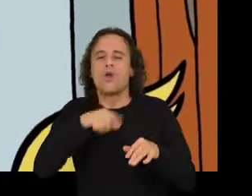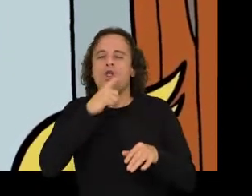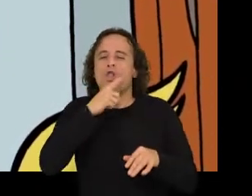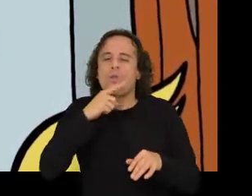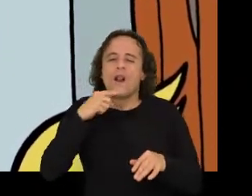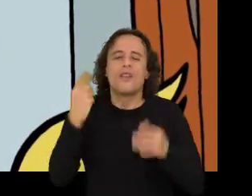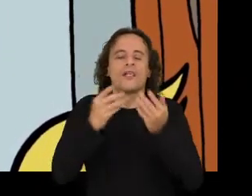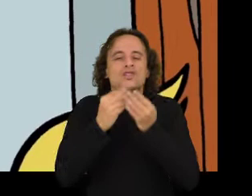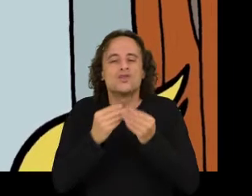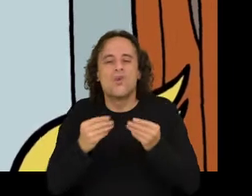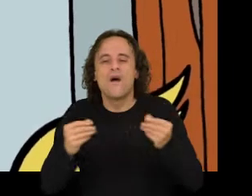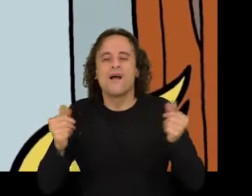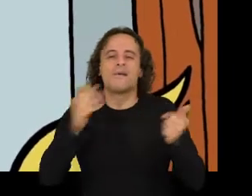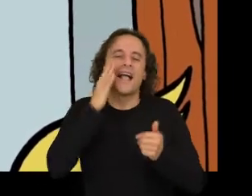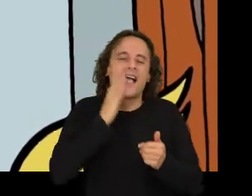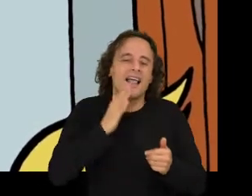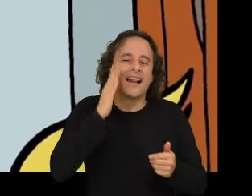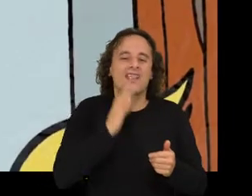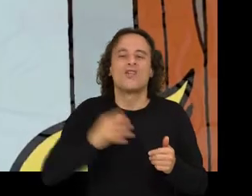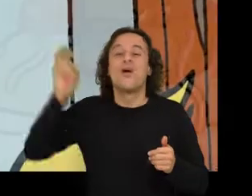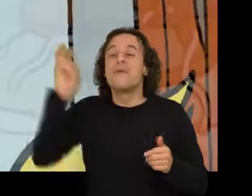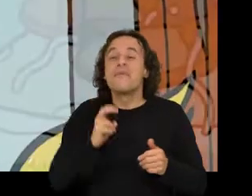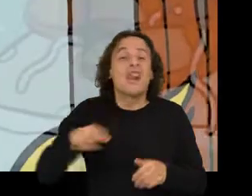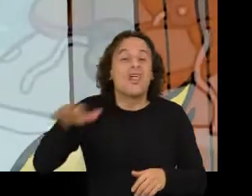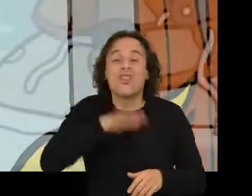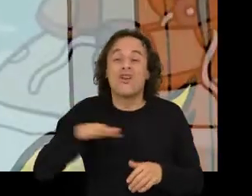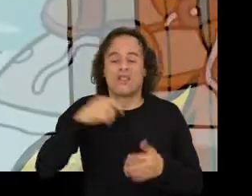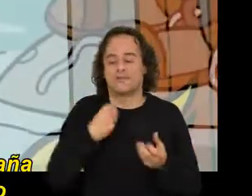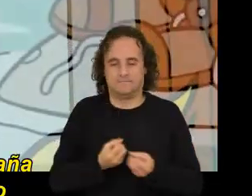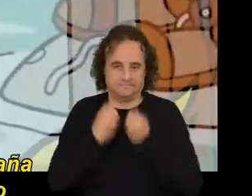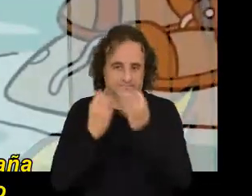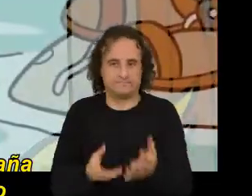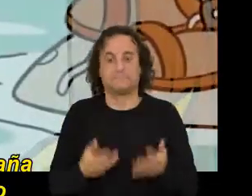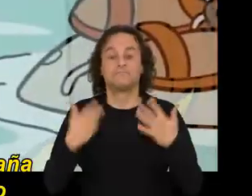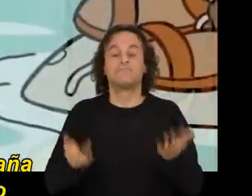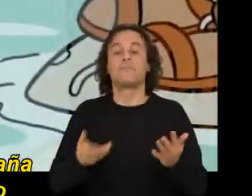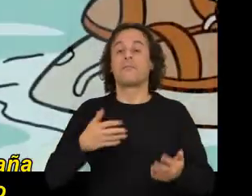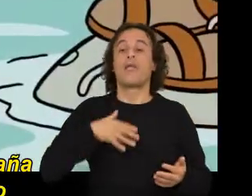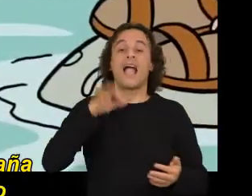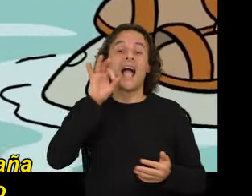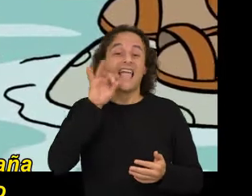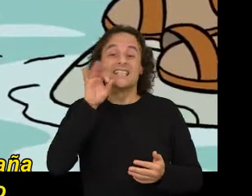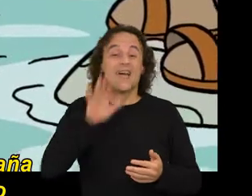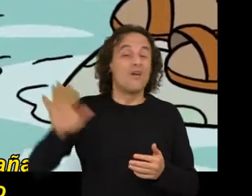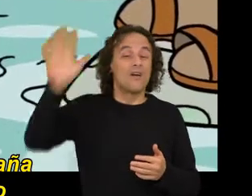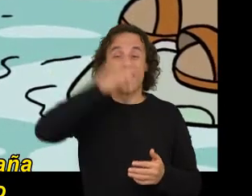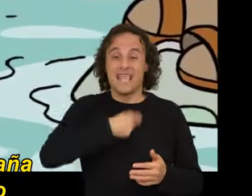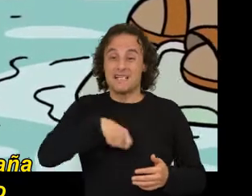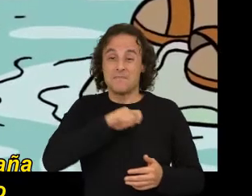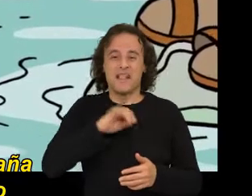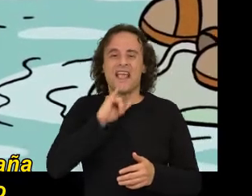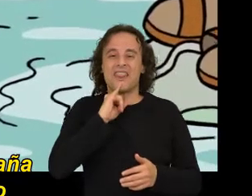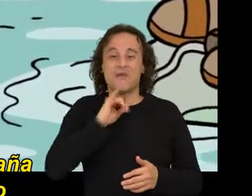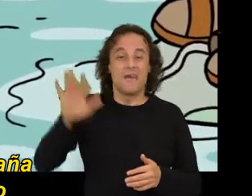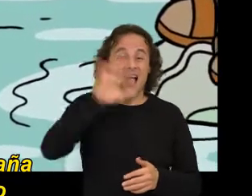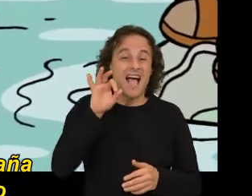tan doce, tan suave y tan cariñosa. El gallego es uno de los que en España